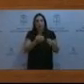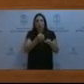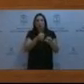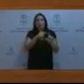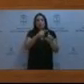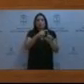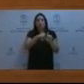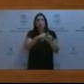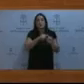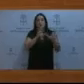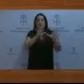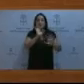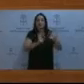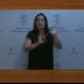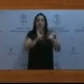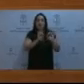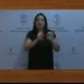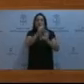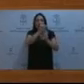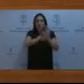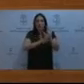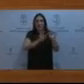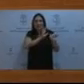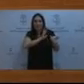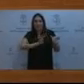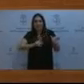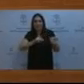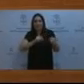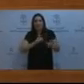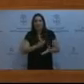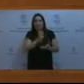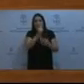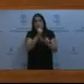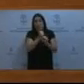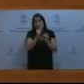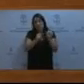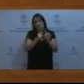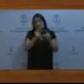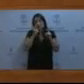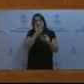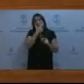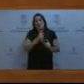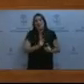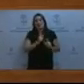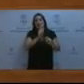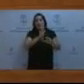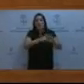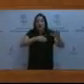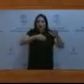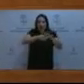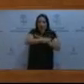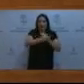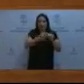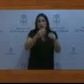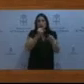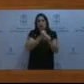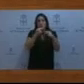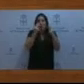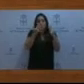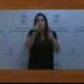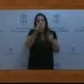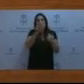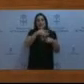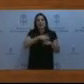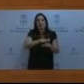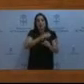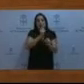las listas de interinidad y bolsas de empleo, con el objeto de facilitar de manera efectiva el acceso al empleo público y la inserción laboral